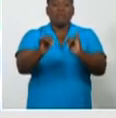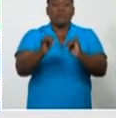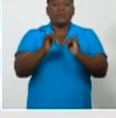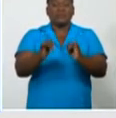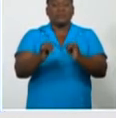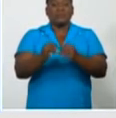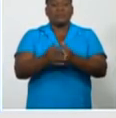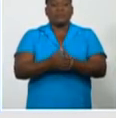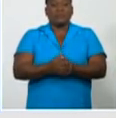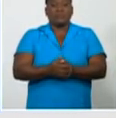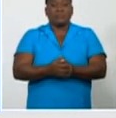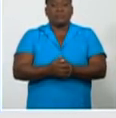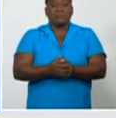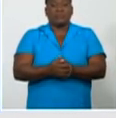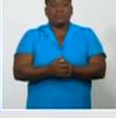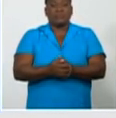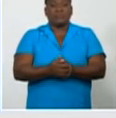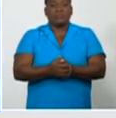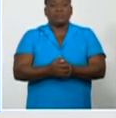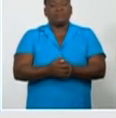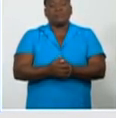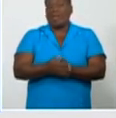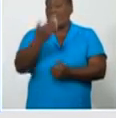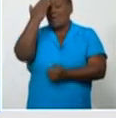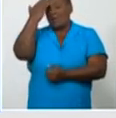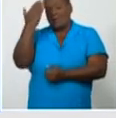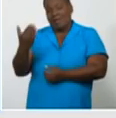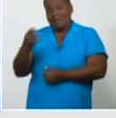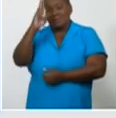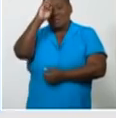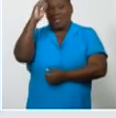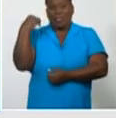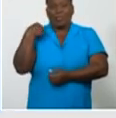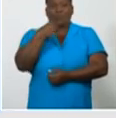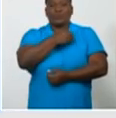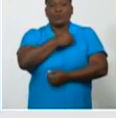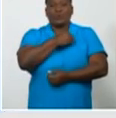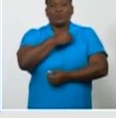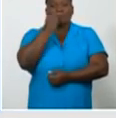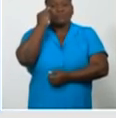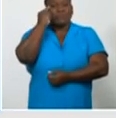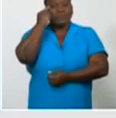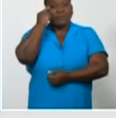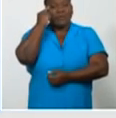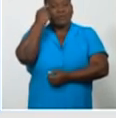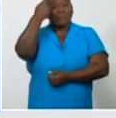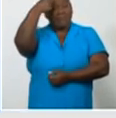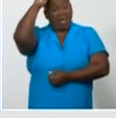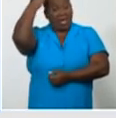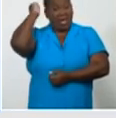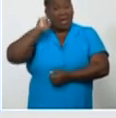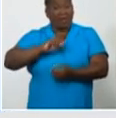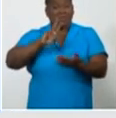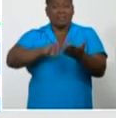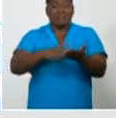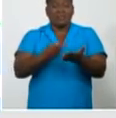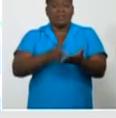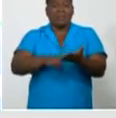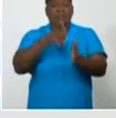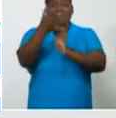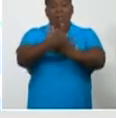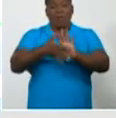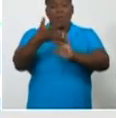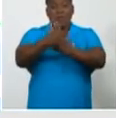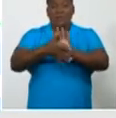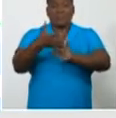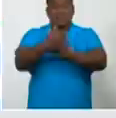situación internacional. Bueno, muchísimas gracias, doctor Francisco Durán García, también a Ania Reigada, nuestra intérprete en lengua de señas que se incorporó